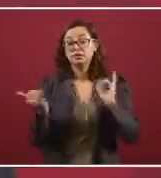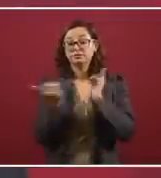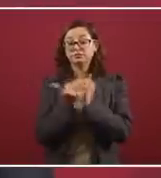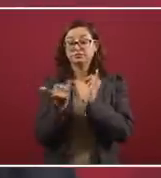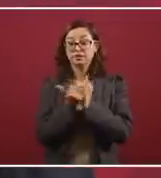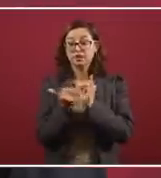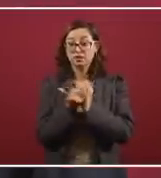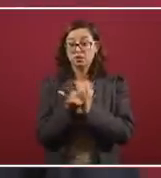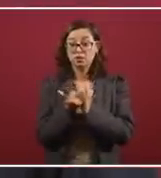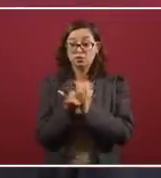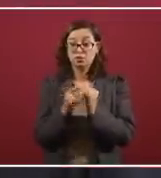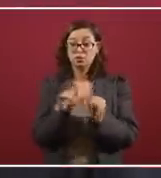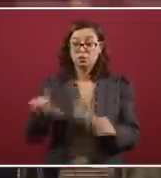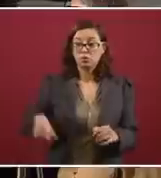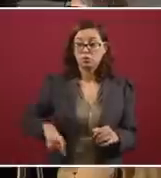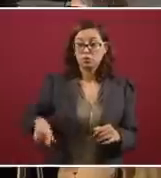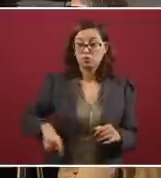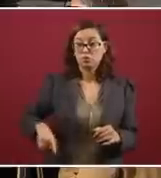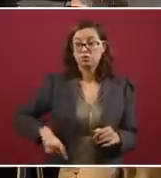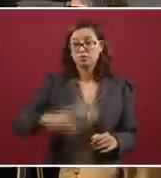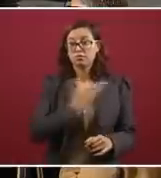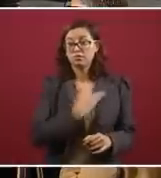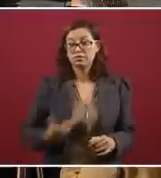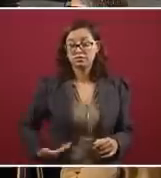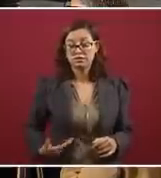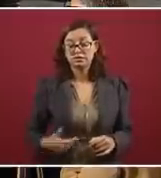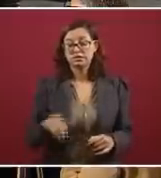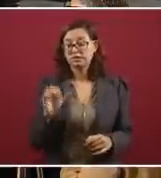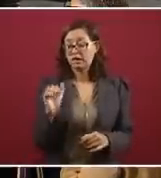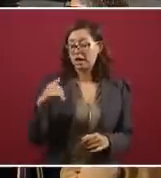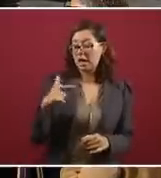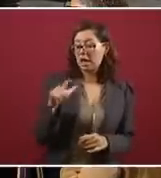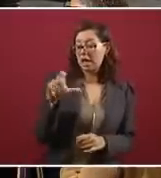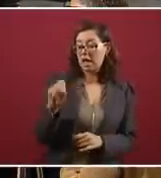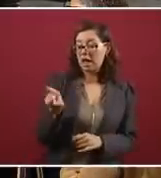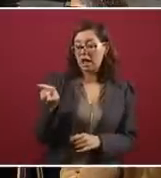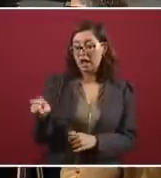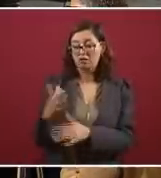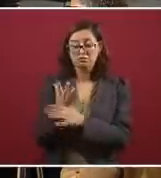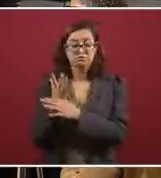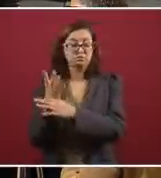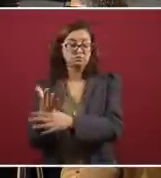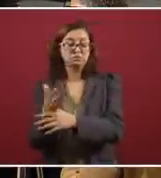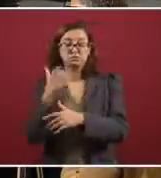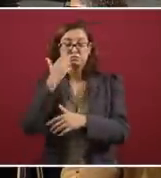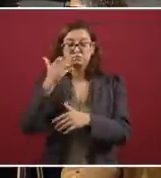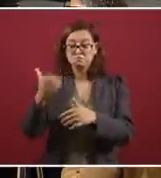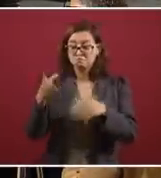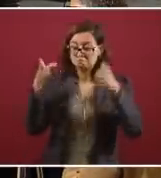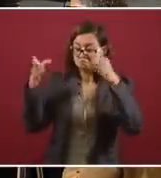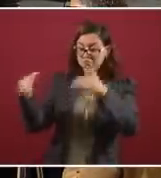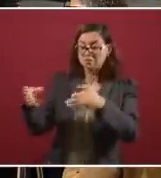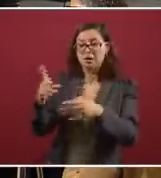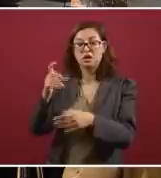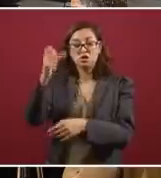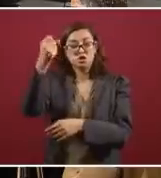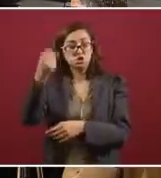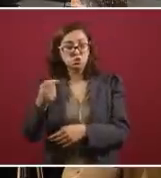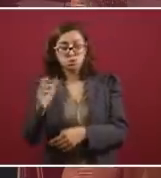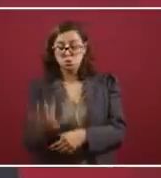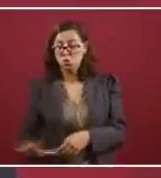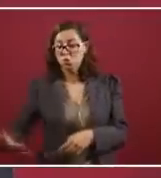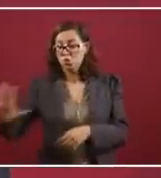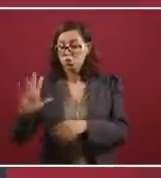presidente Andrés Manuel López Obrador, el desarrollo del sureste, cuando se pueda llevar tanto gas que